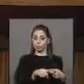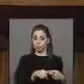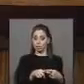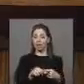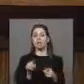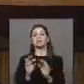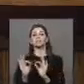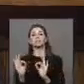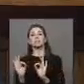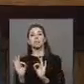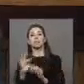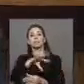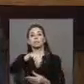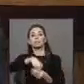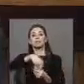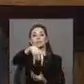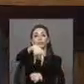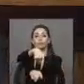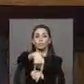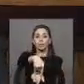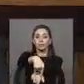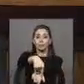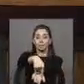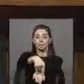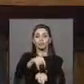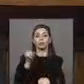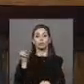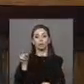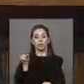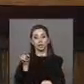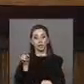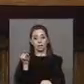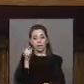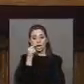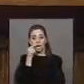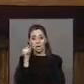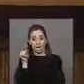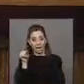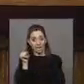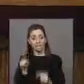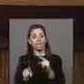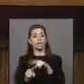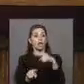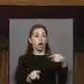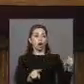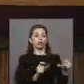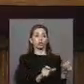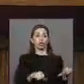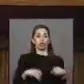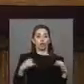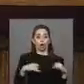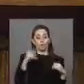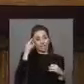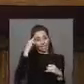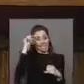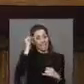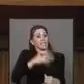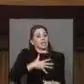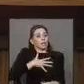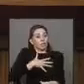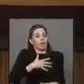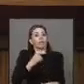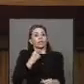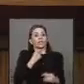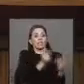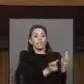particularmente en el Parlamento, desde donde, como hoy, él y muchos más jóvenes idealistas pretendieron llevar